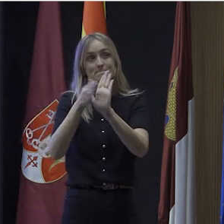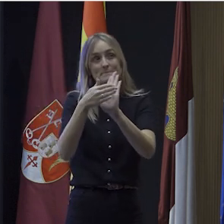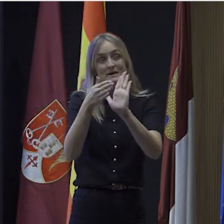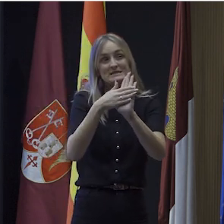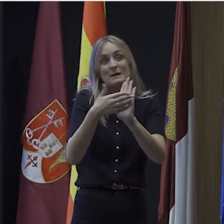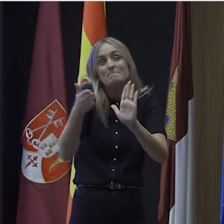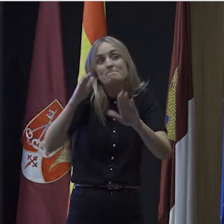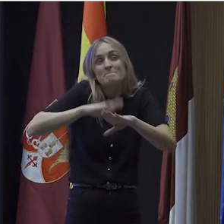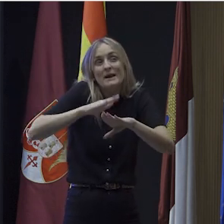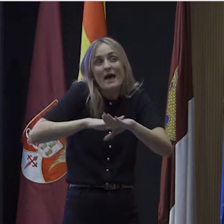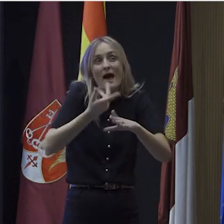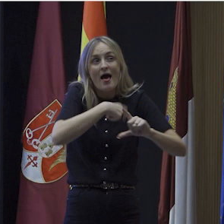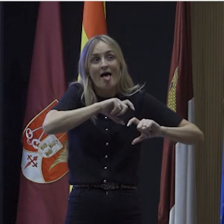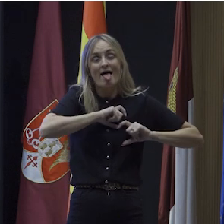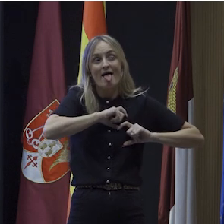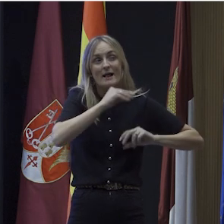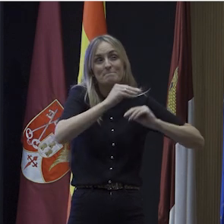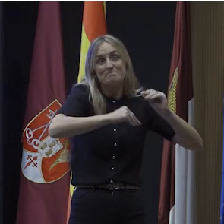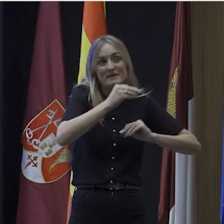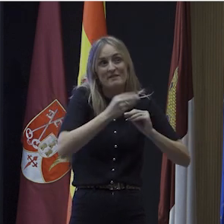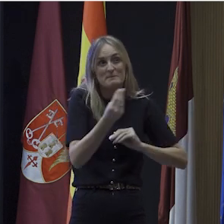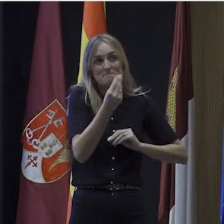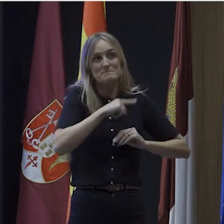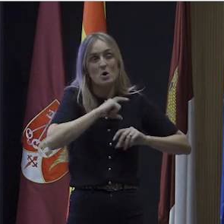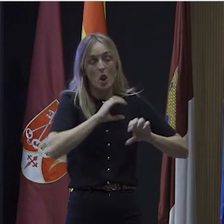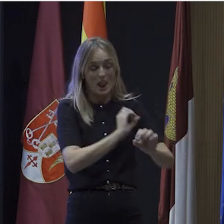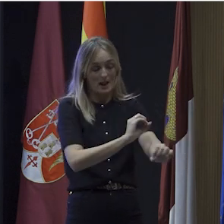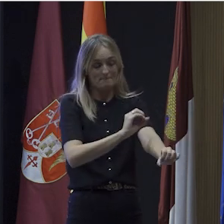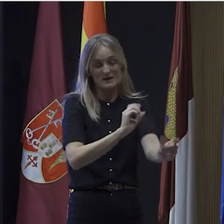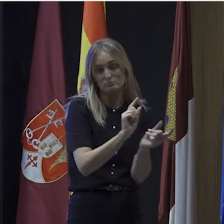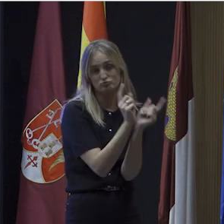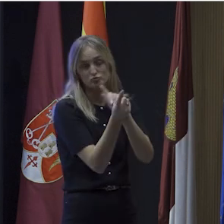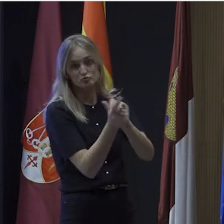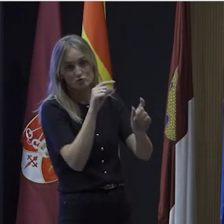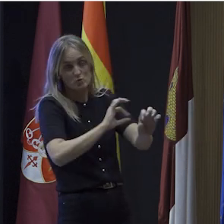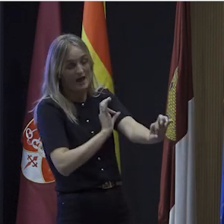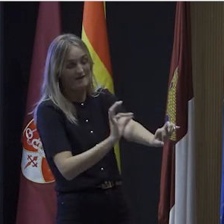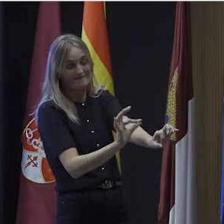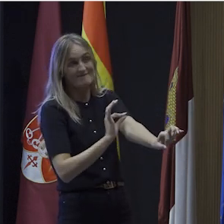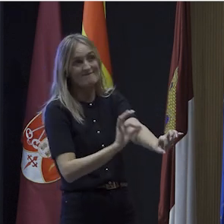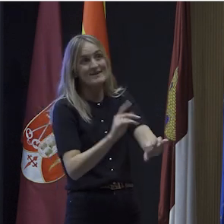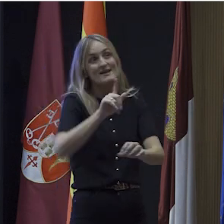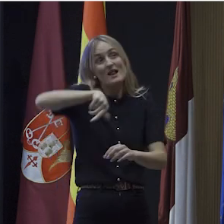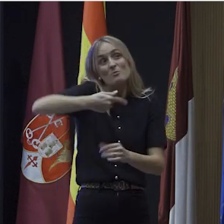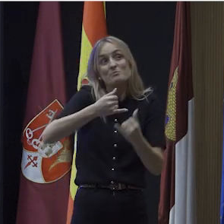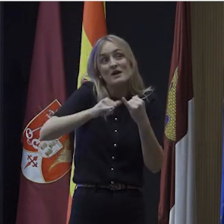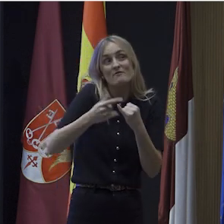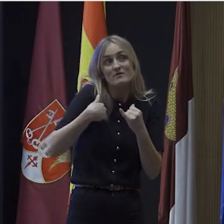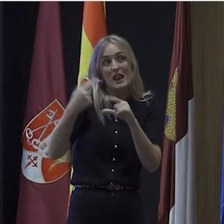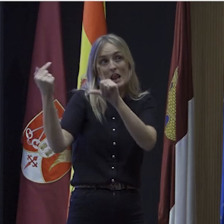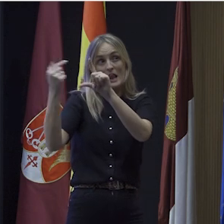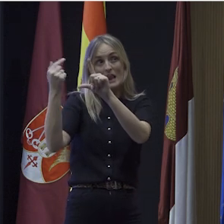la arteria coronaria, una sustitución de la arteria por una vena, en fin, distintas técnicas. Al final, lo que vemos en aquel lado, que es